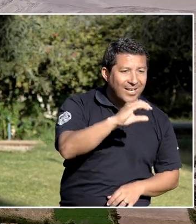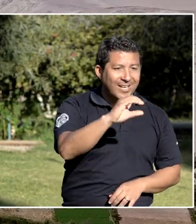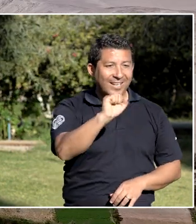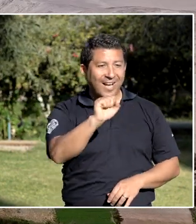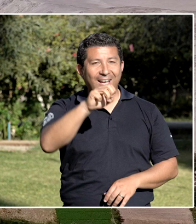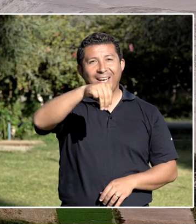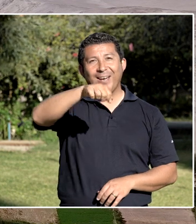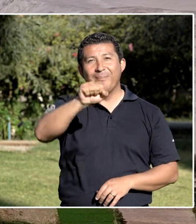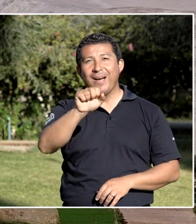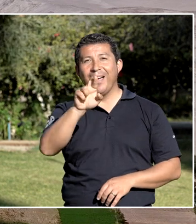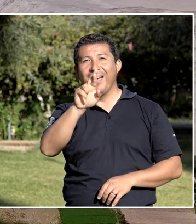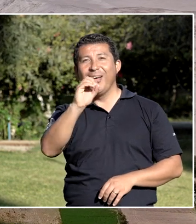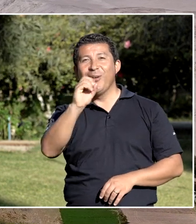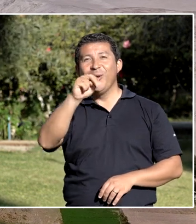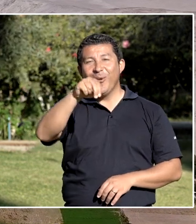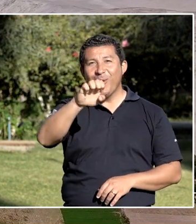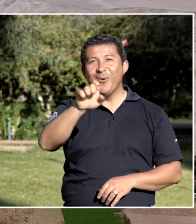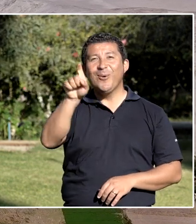y camarones